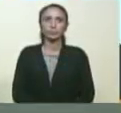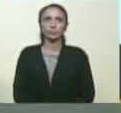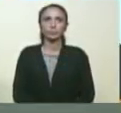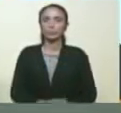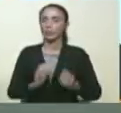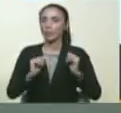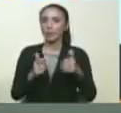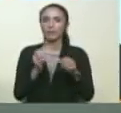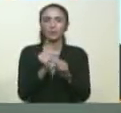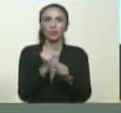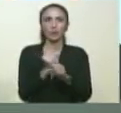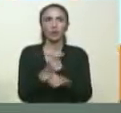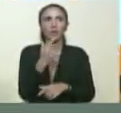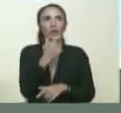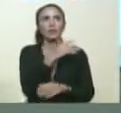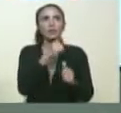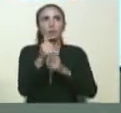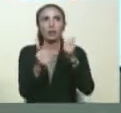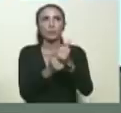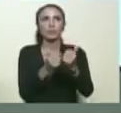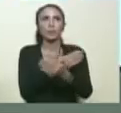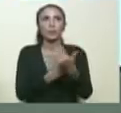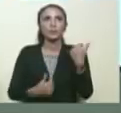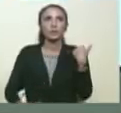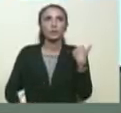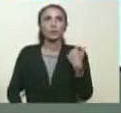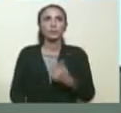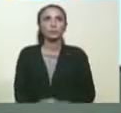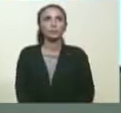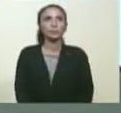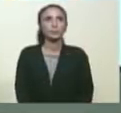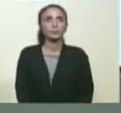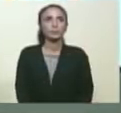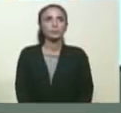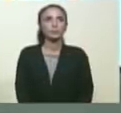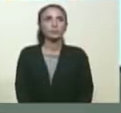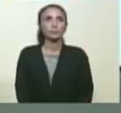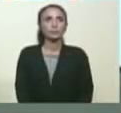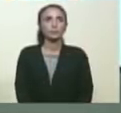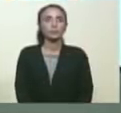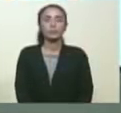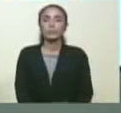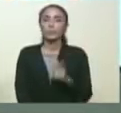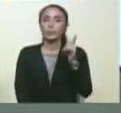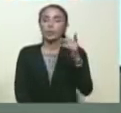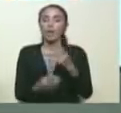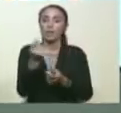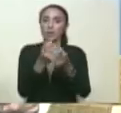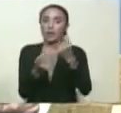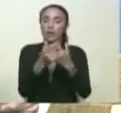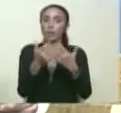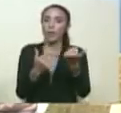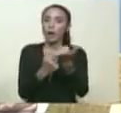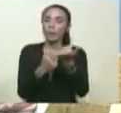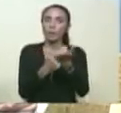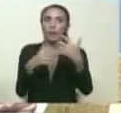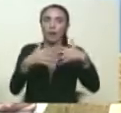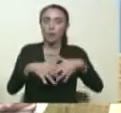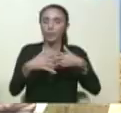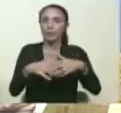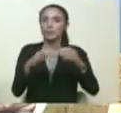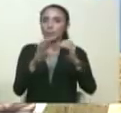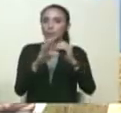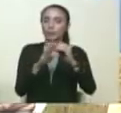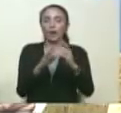a operar. ¿Qué dice el vicepresidente? No, presidente, que ese fondo para el apoyo industrial en Petros también es retornable en cualquier